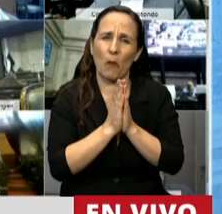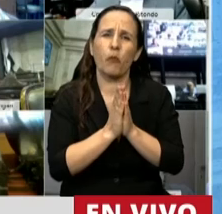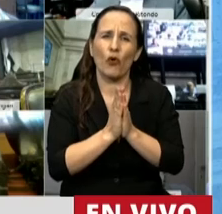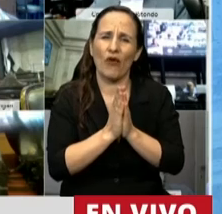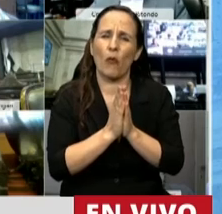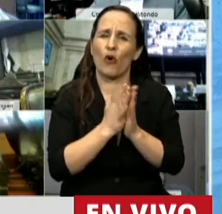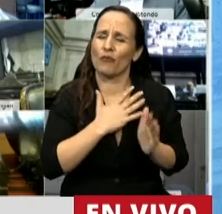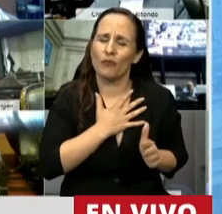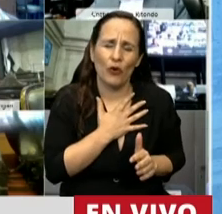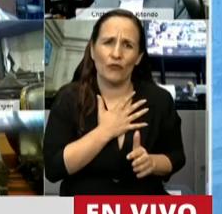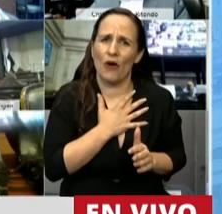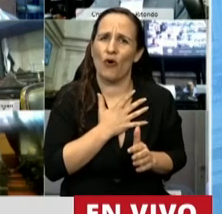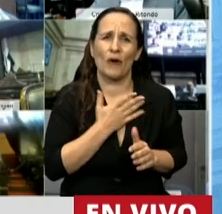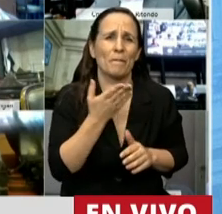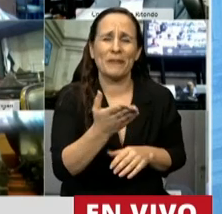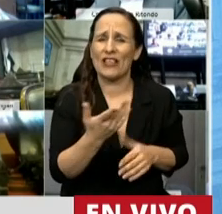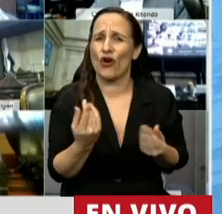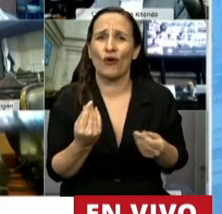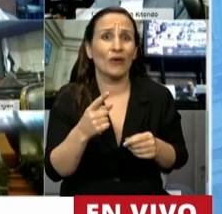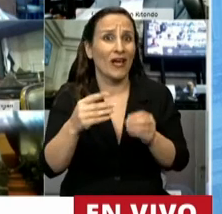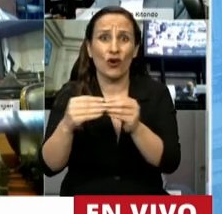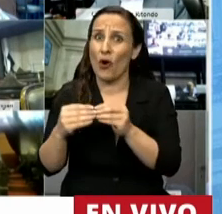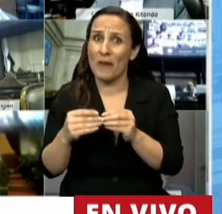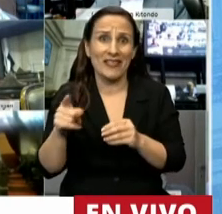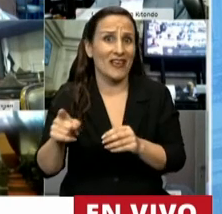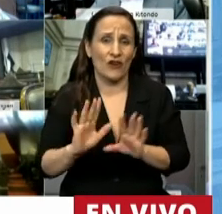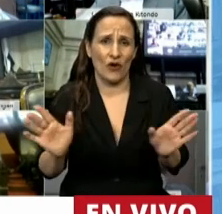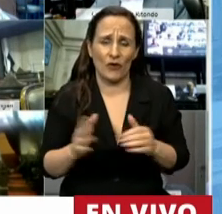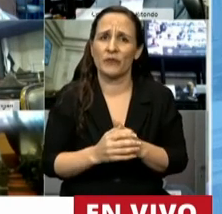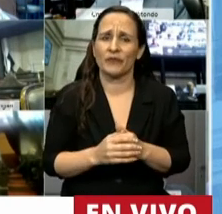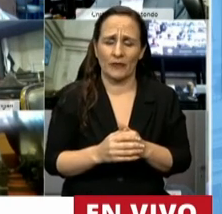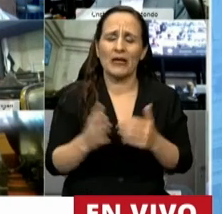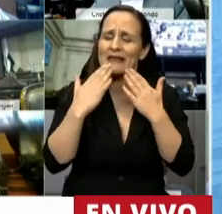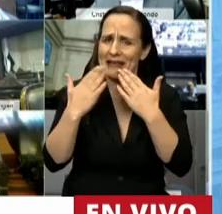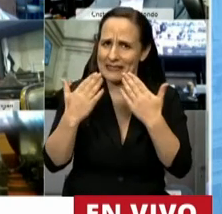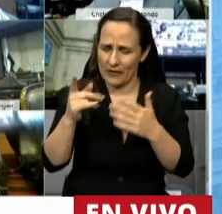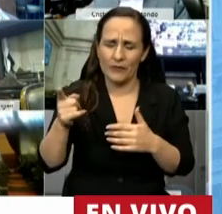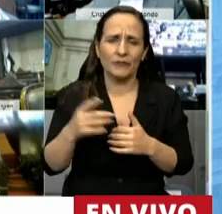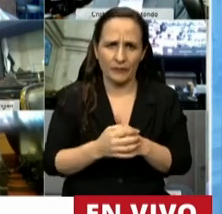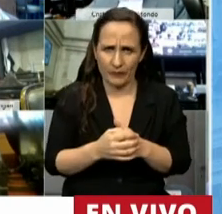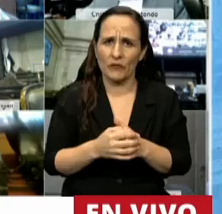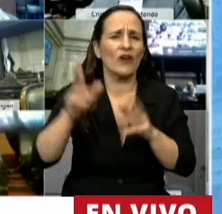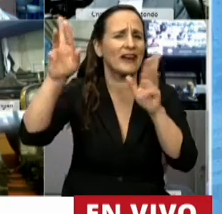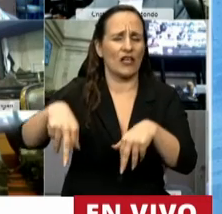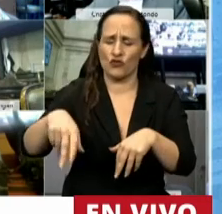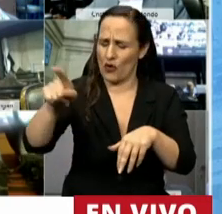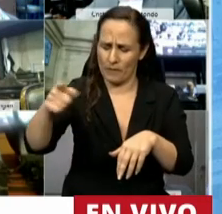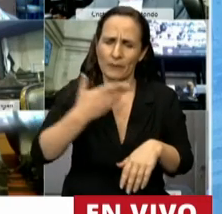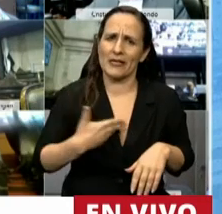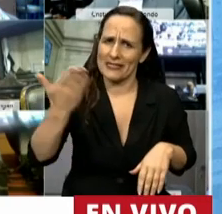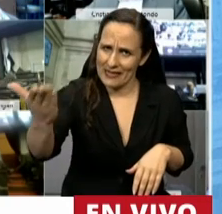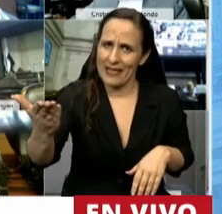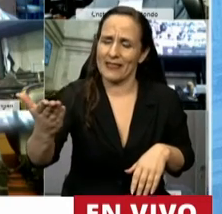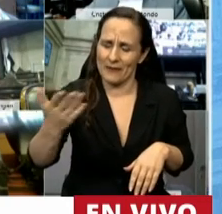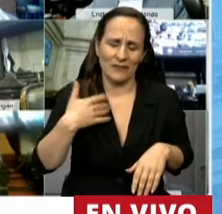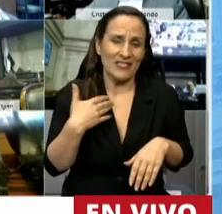por favor, les pido a todos, porque van a quedar compañeros gracias, de bloque sin poder hablar? Tiene toda la razón, señor presidente.